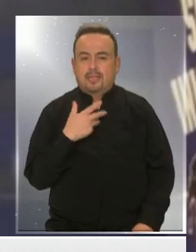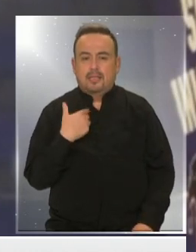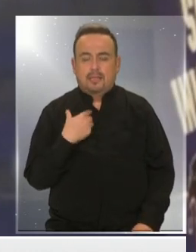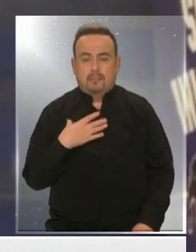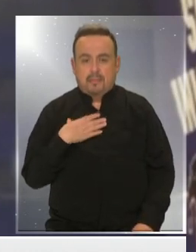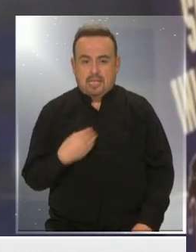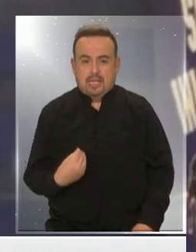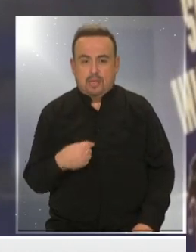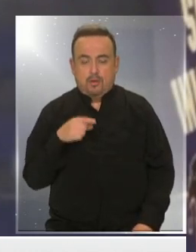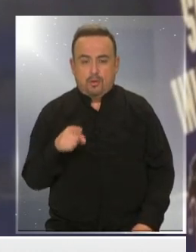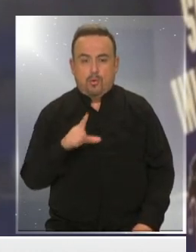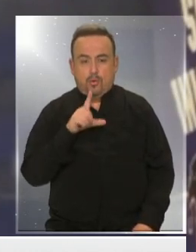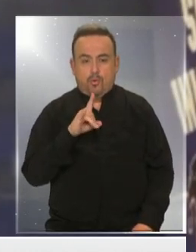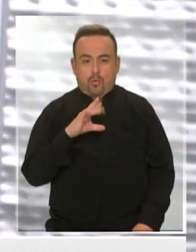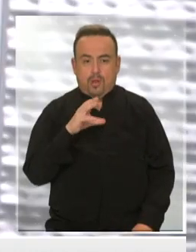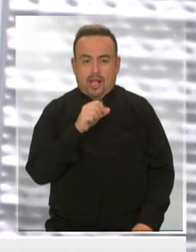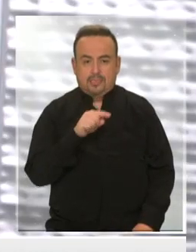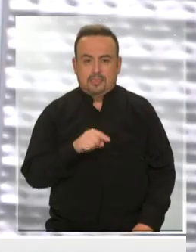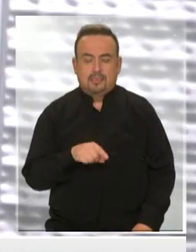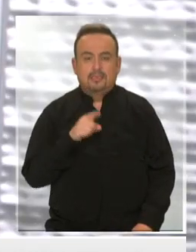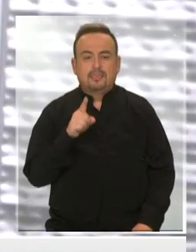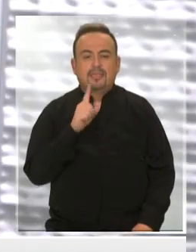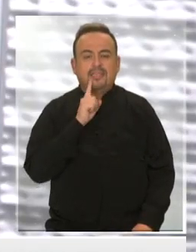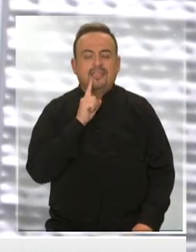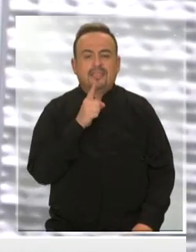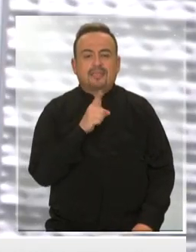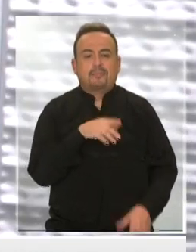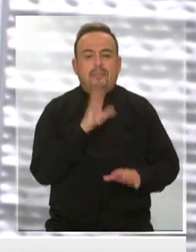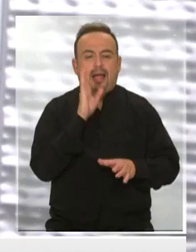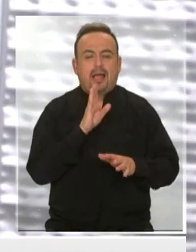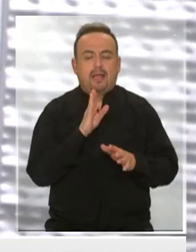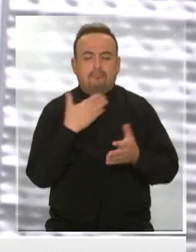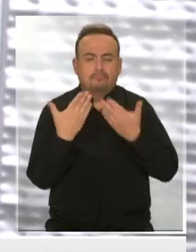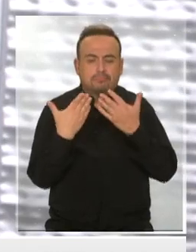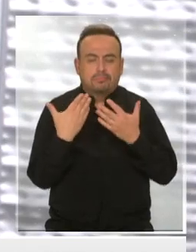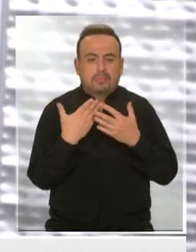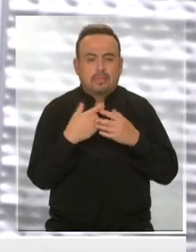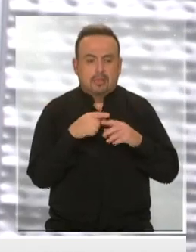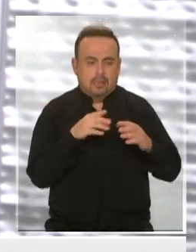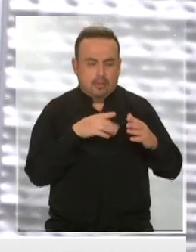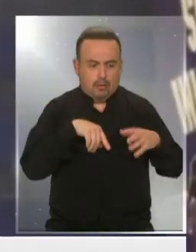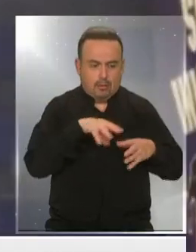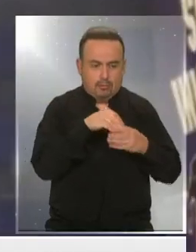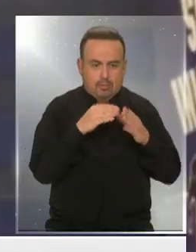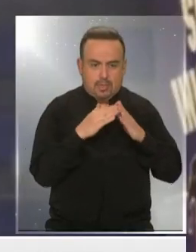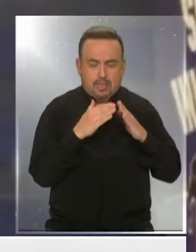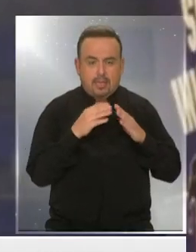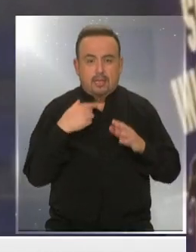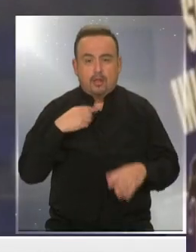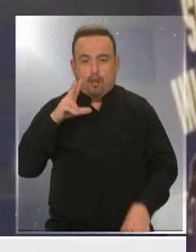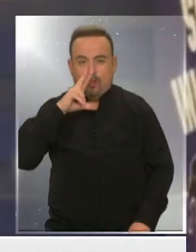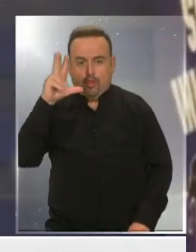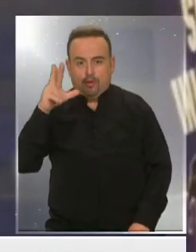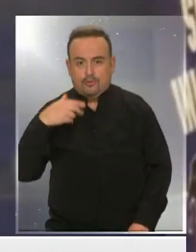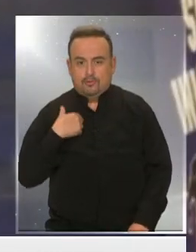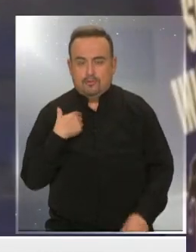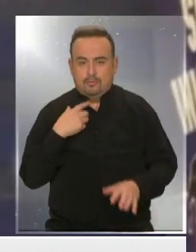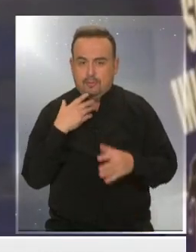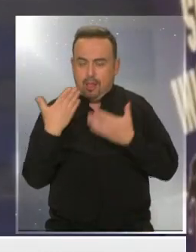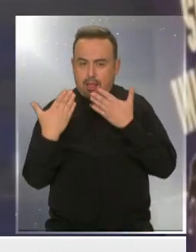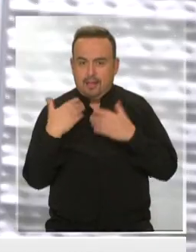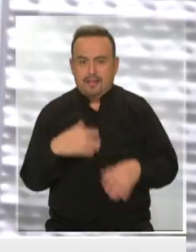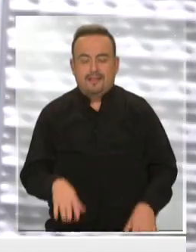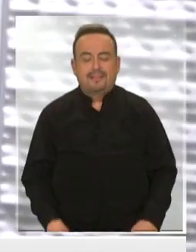mi hijo, Lucas Freire. ¿Con quién es con la persona que más habla fuera de los que están contigo en tu casa? Con Dios.